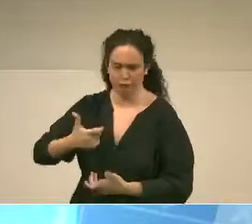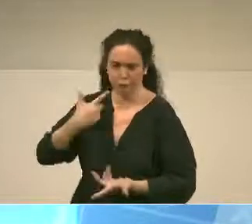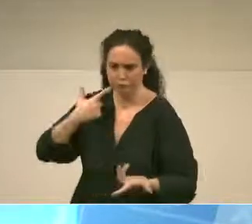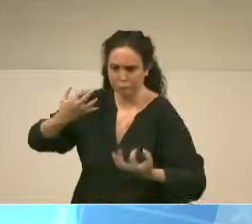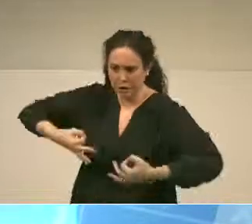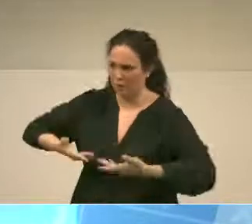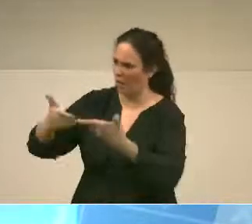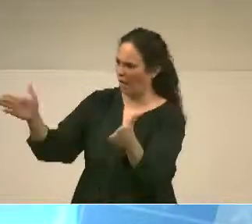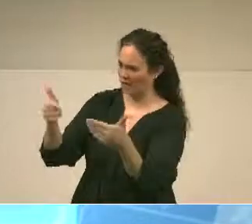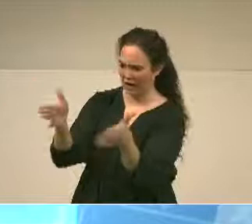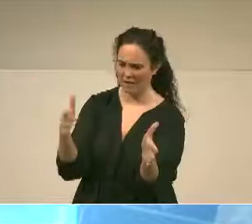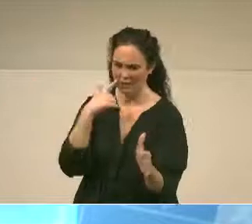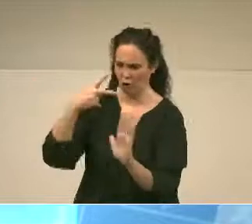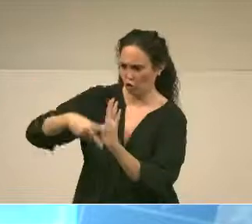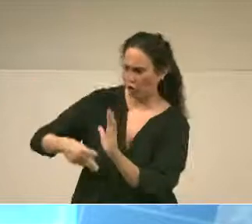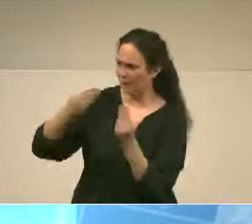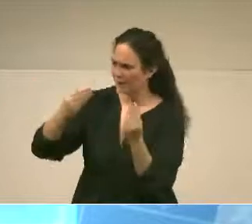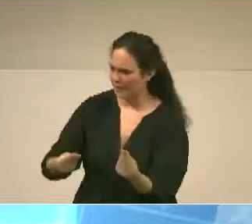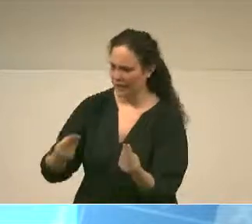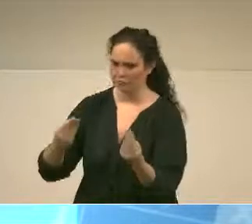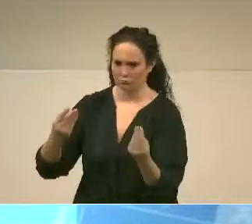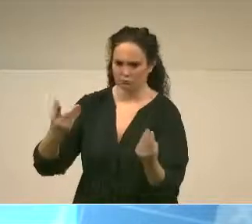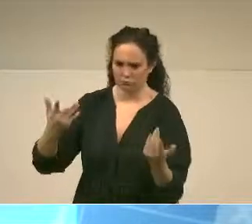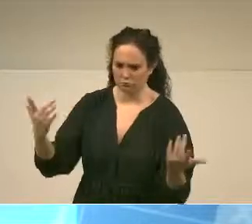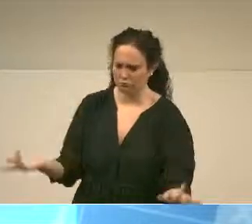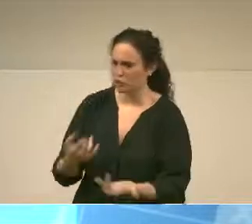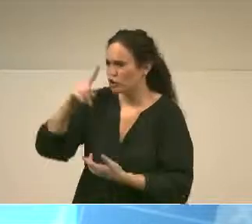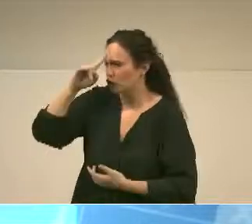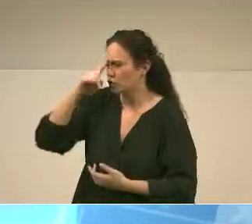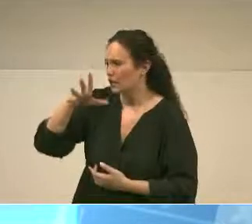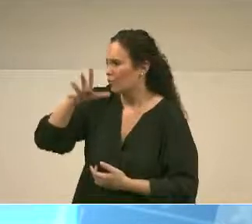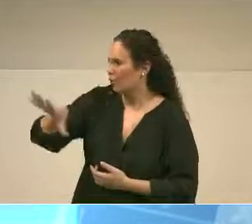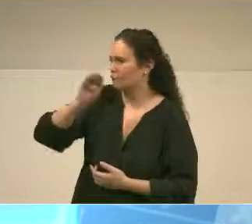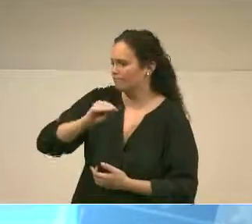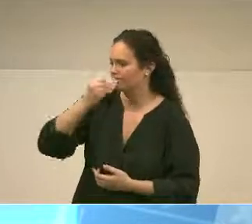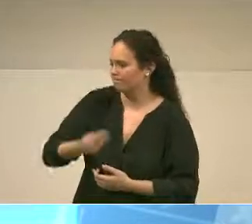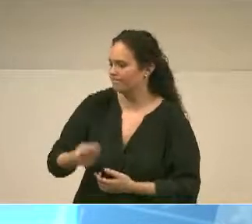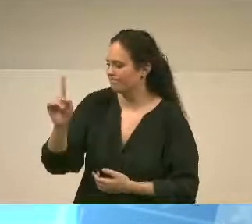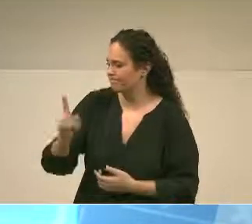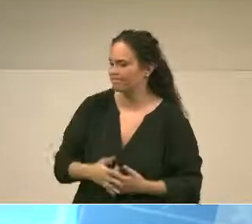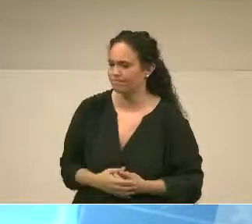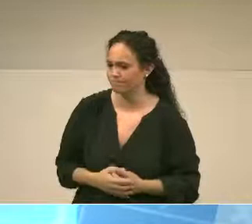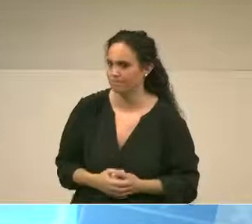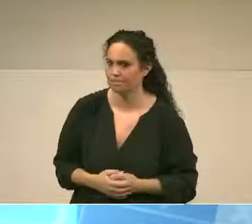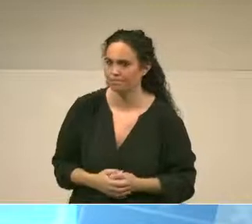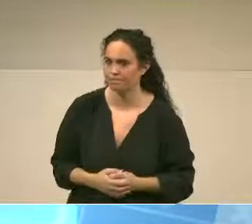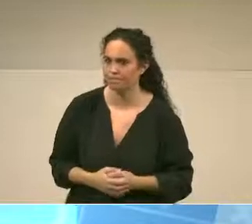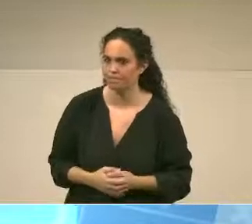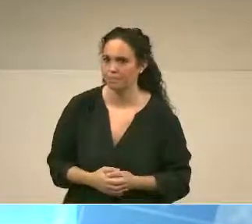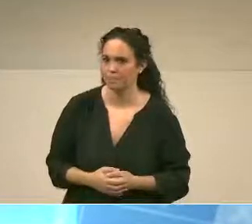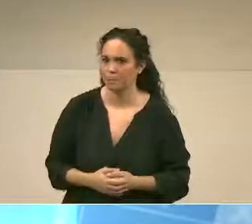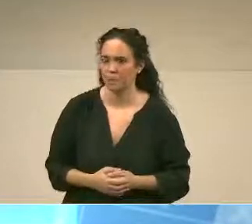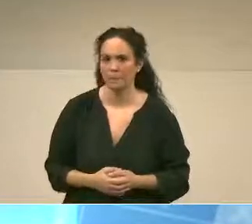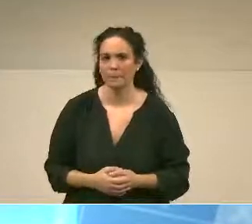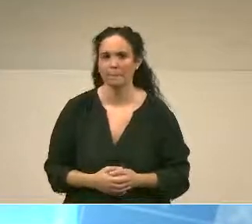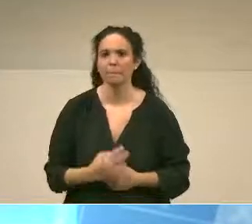comunidades autónomas se permiten que estén abiertos y encima incluso se estén planteando relajar las medidas restrictivas.